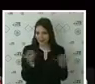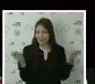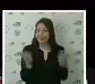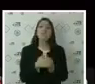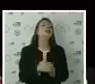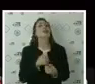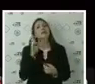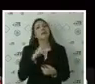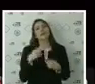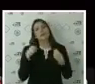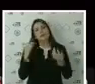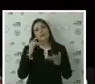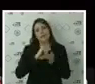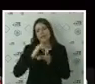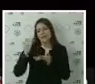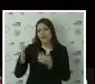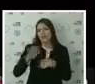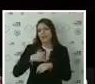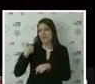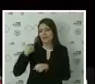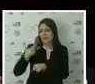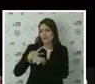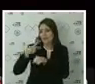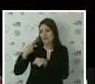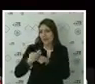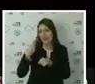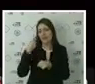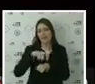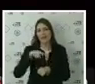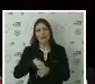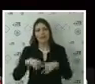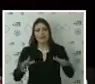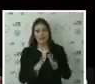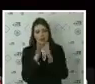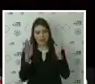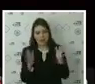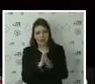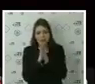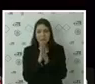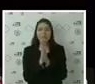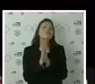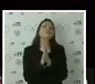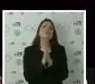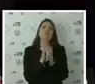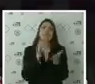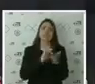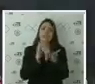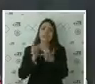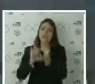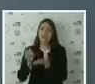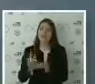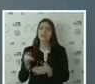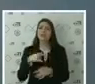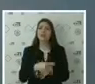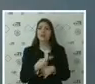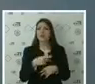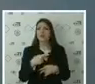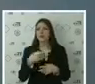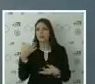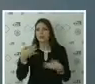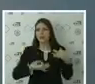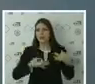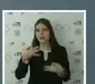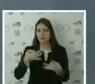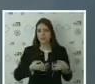agradecida por haberme hecho la invitación para participar. Agradezco al Pleno del Tribunal, el